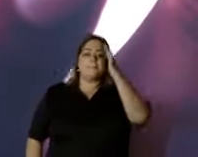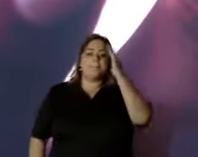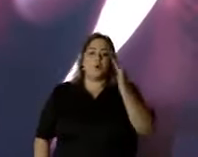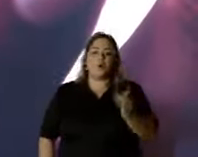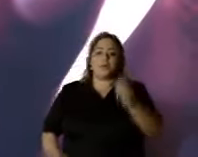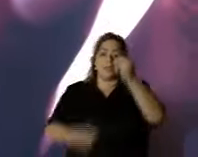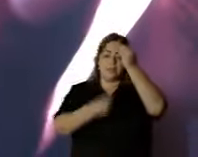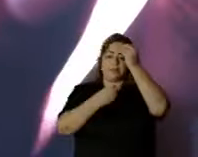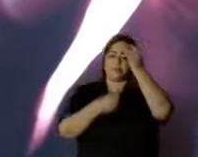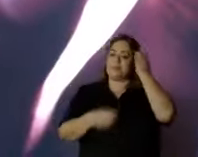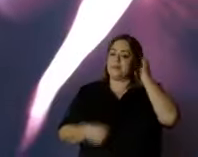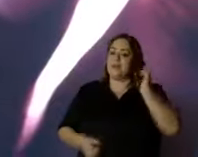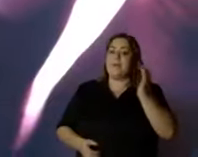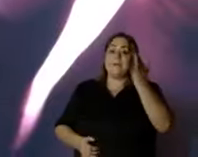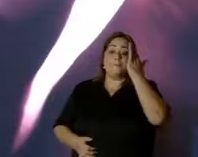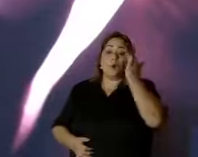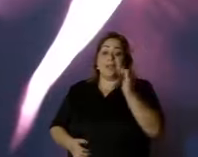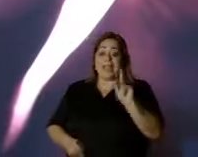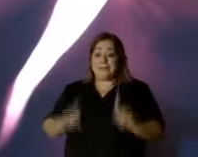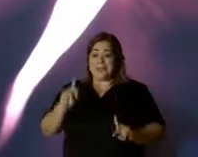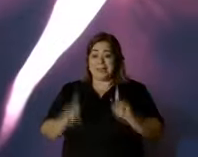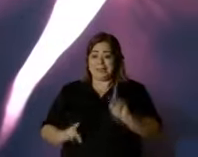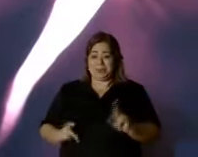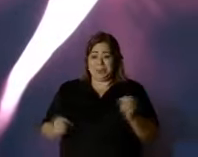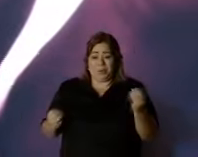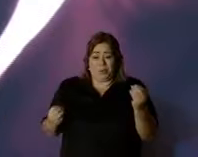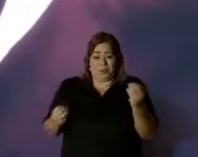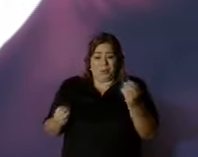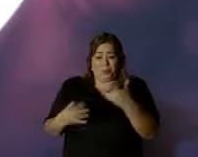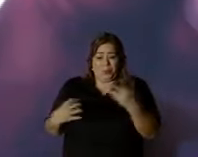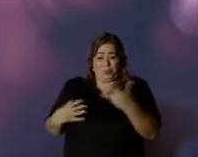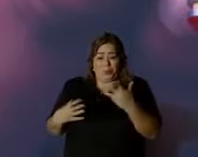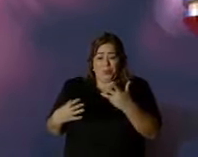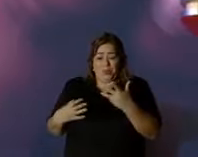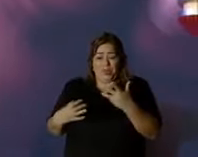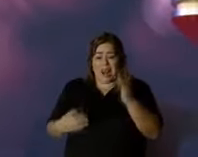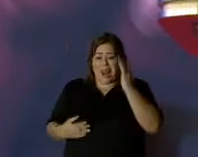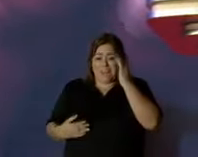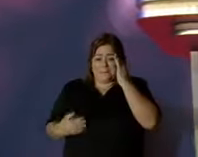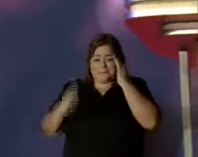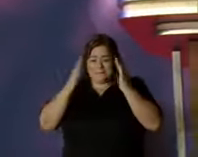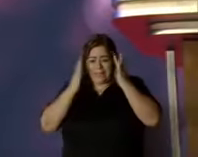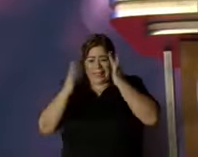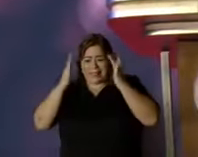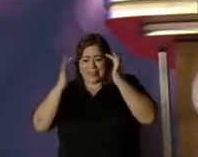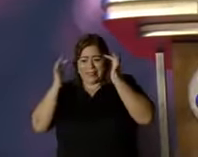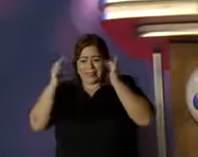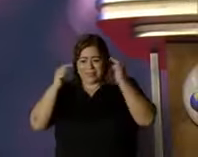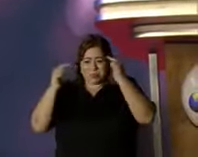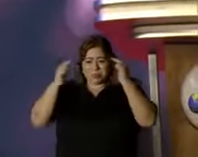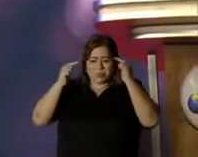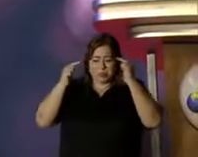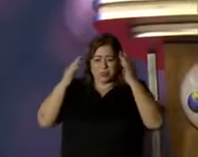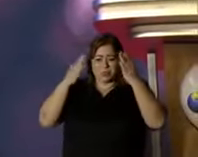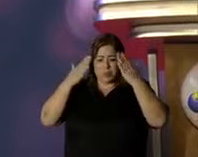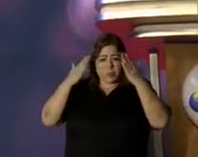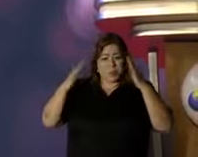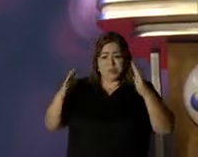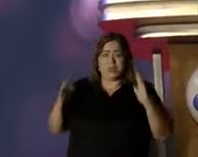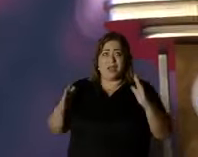del suicidio, porque la gente está tan aterrada, hay un miedo al mañana tan atroz, que como no saben, no